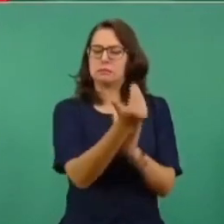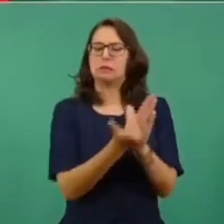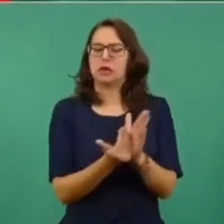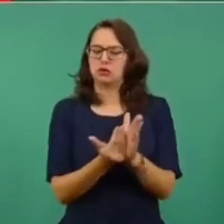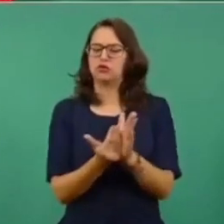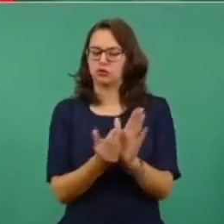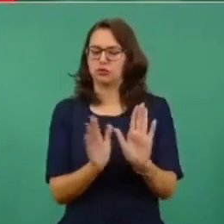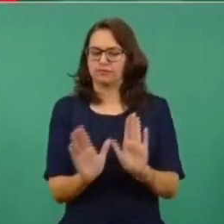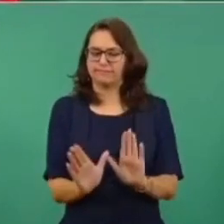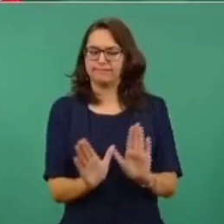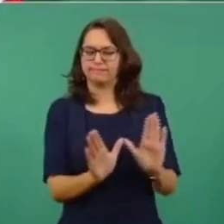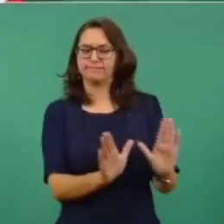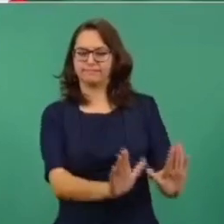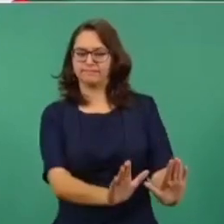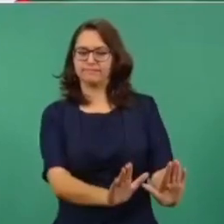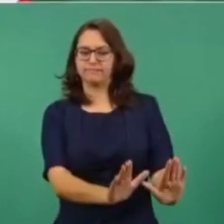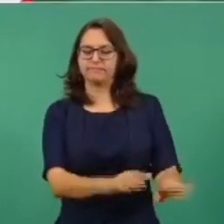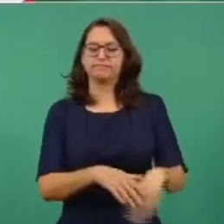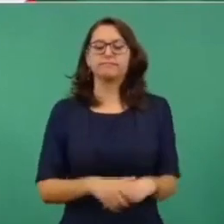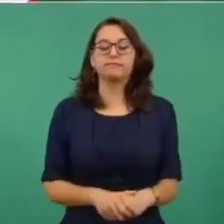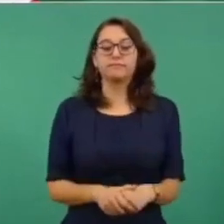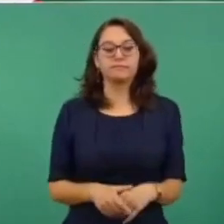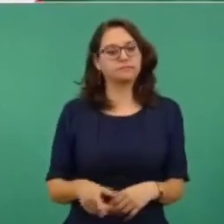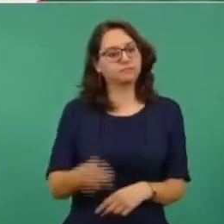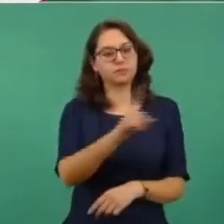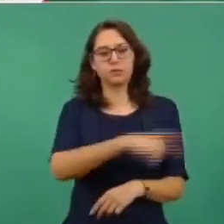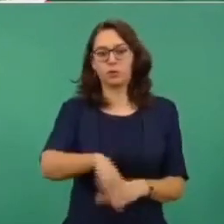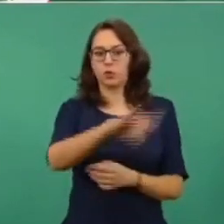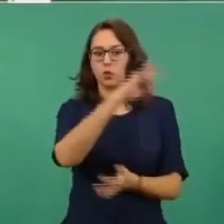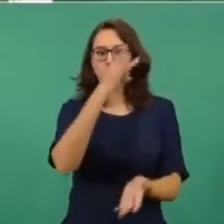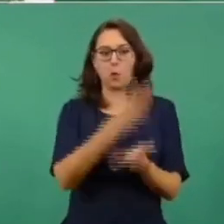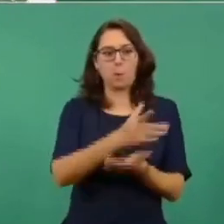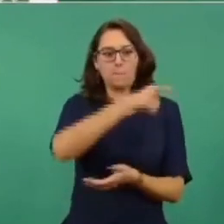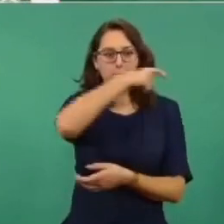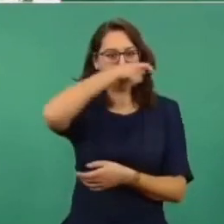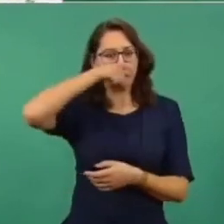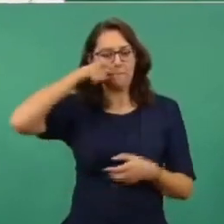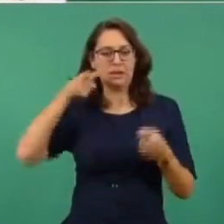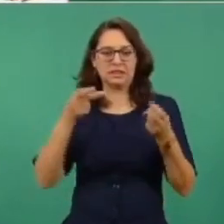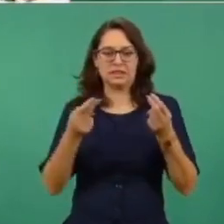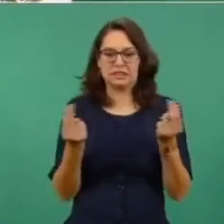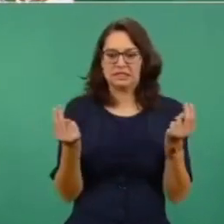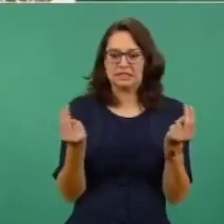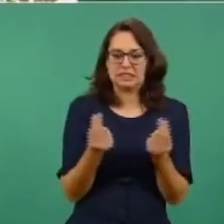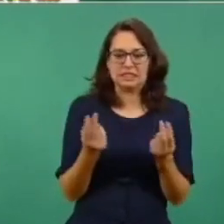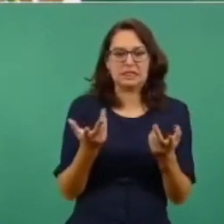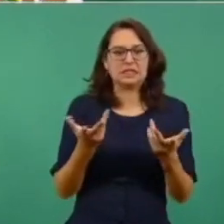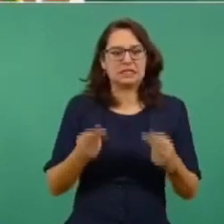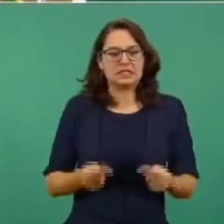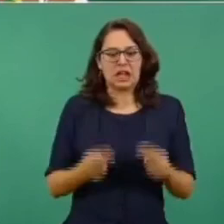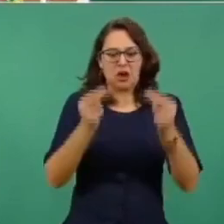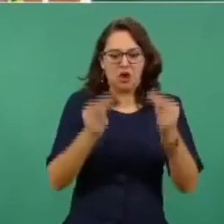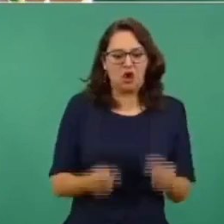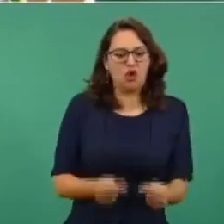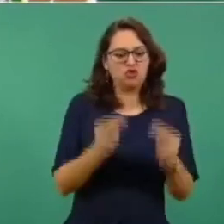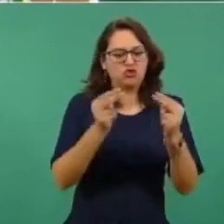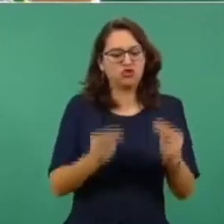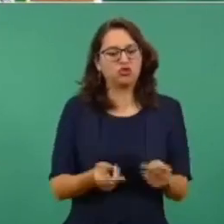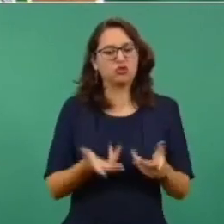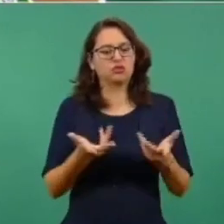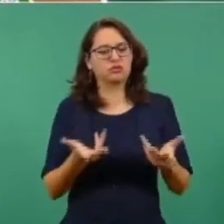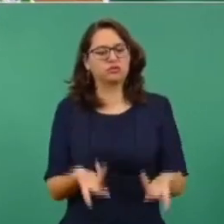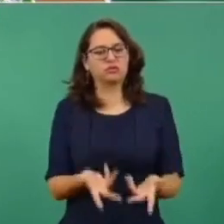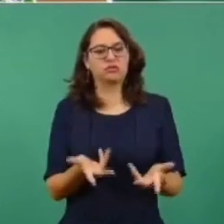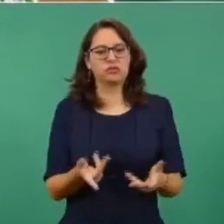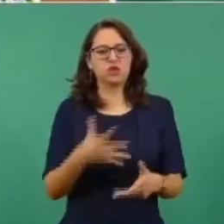y que hicieron jugosos negocios, actos de corrupción, porque se los